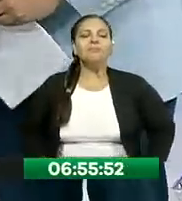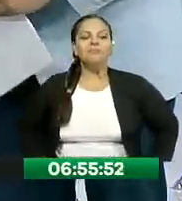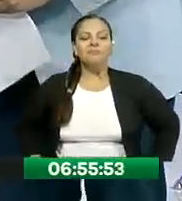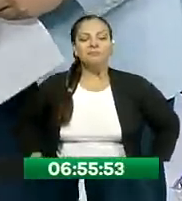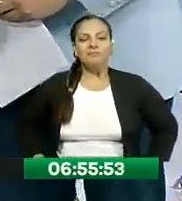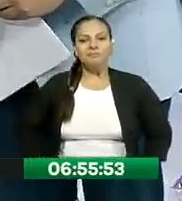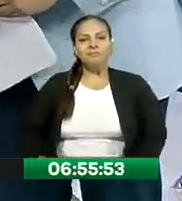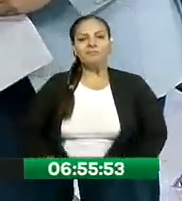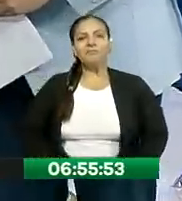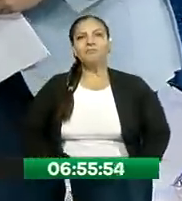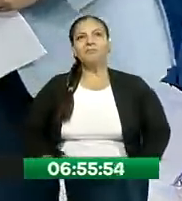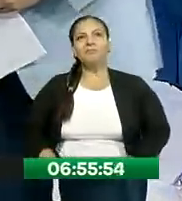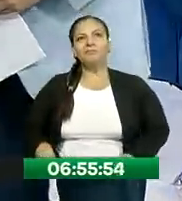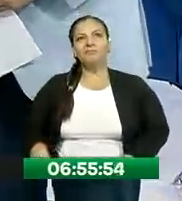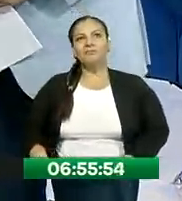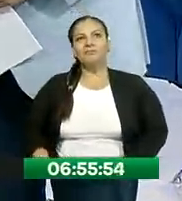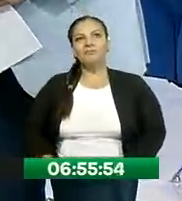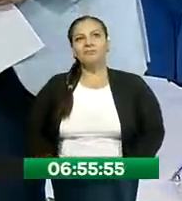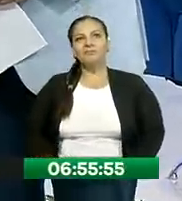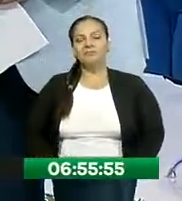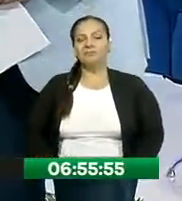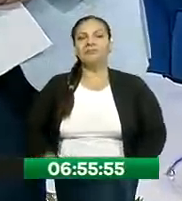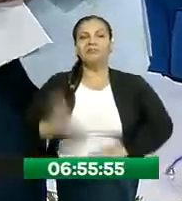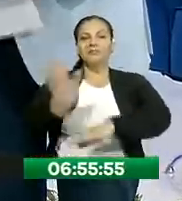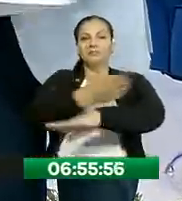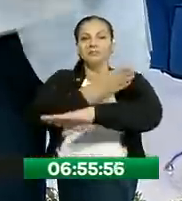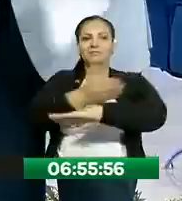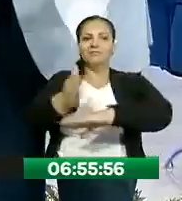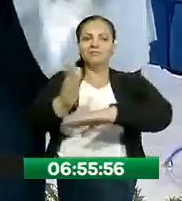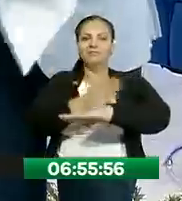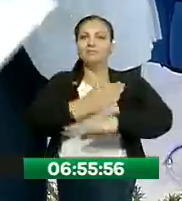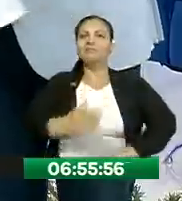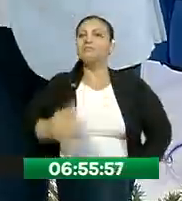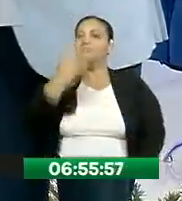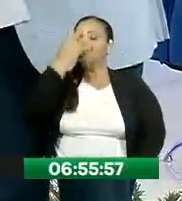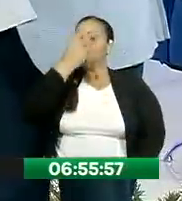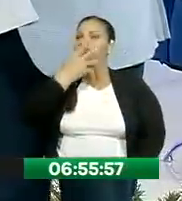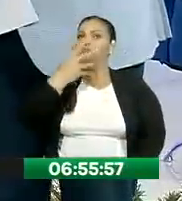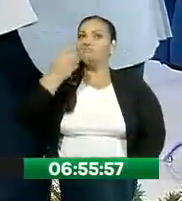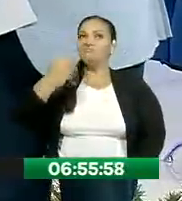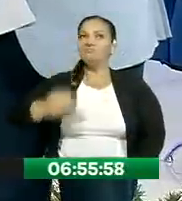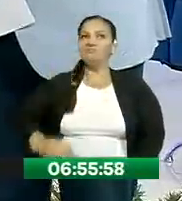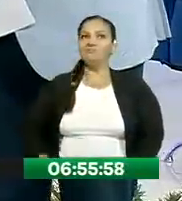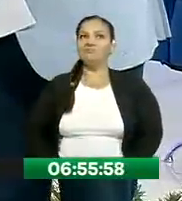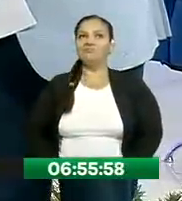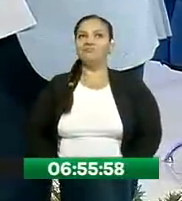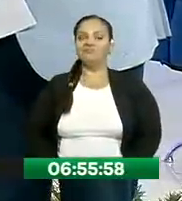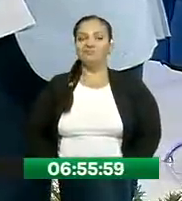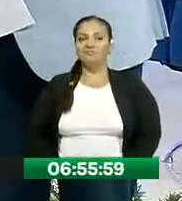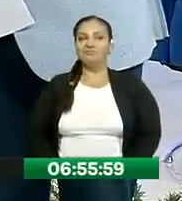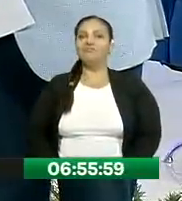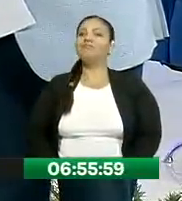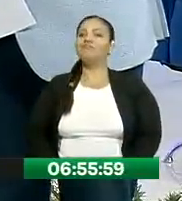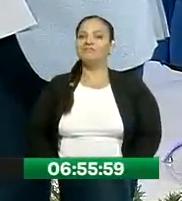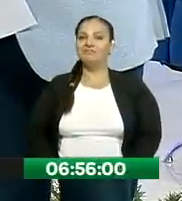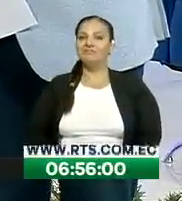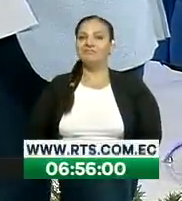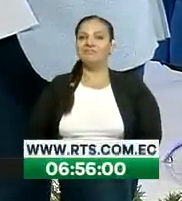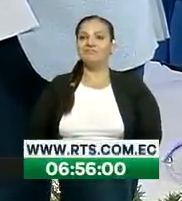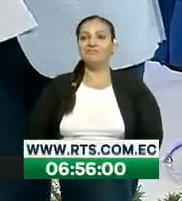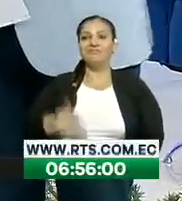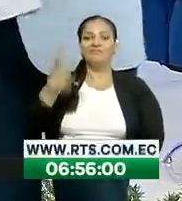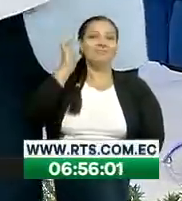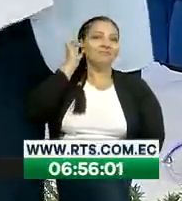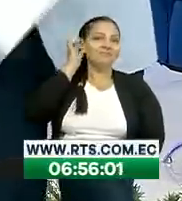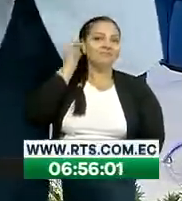linda canción. Dice la canción, las mujeres dicen que el hombre casado sabe más bueno. No sé por qué, pero sé que era una petición de Lorelei para